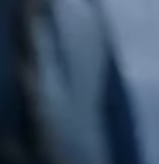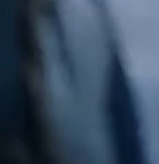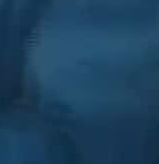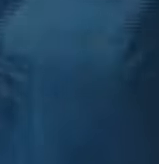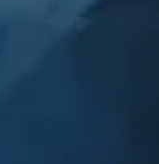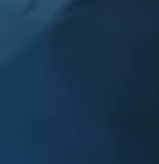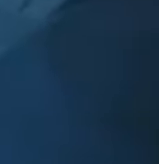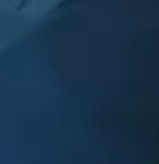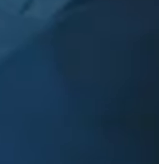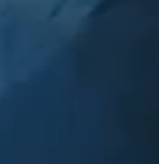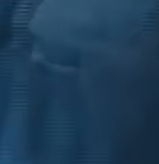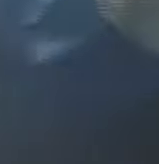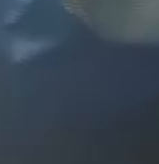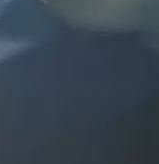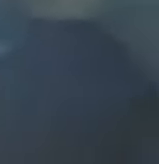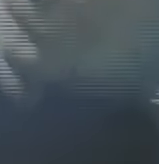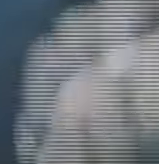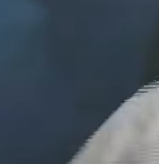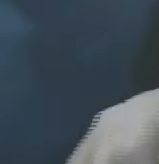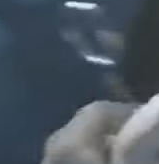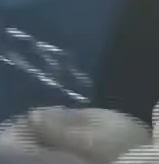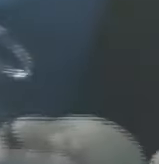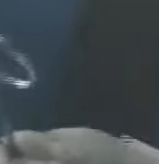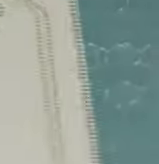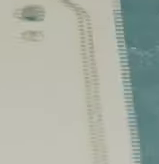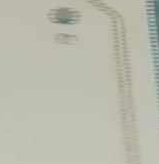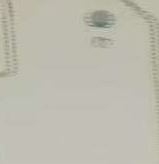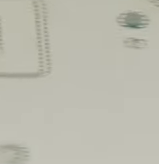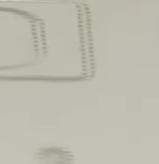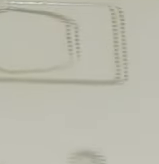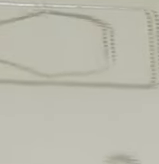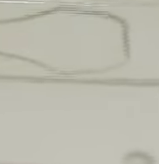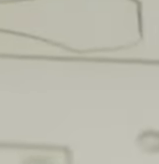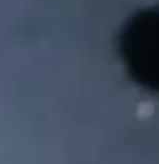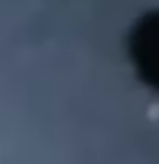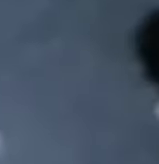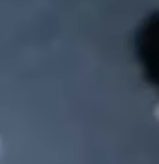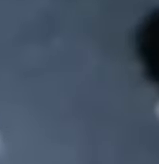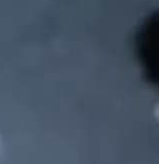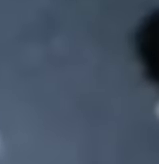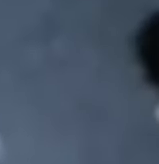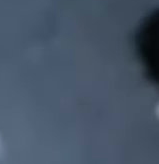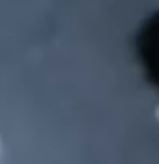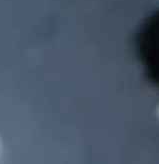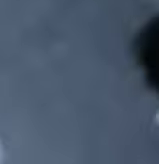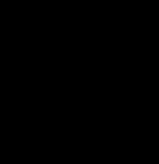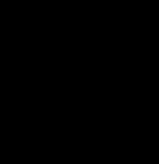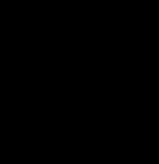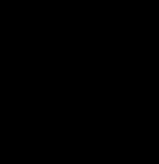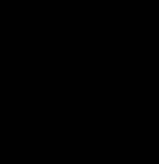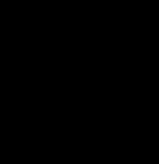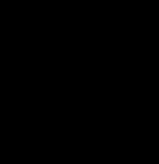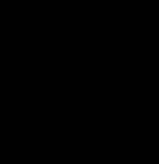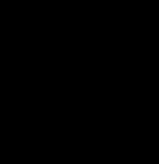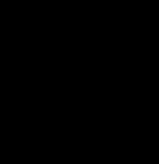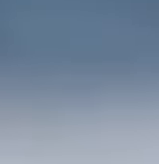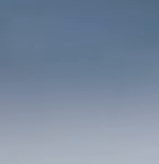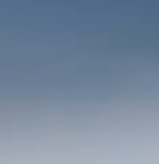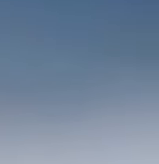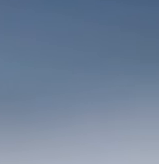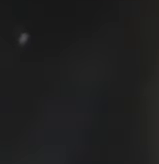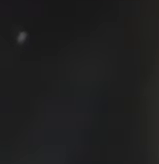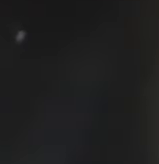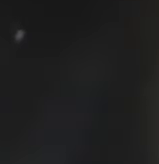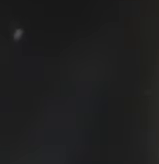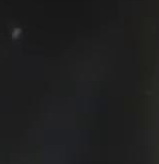Neuralink logró implantar un chip en el cerebro de un humano. Desde su cuenta de la red social X, el empresario explicó que la función del